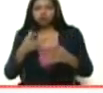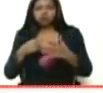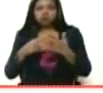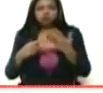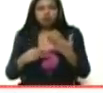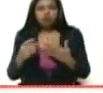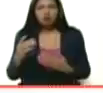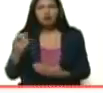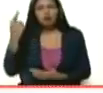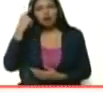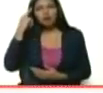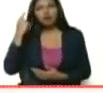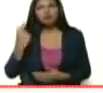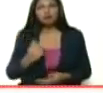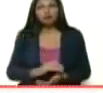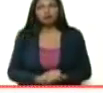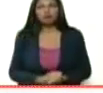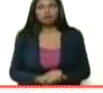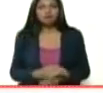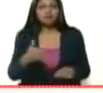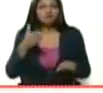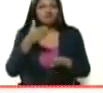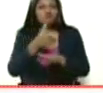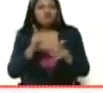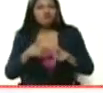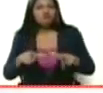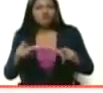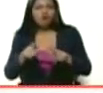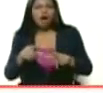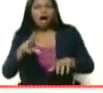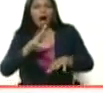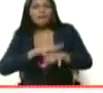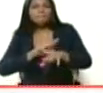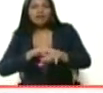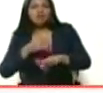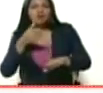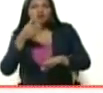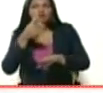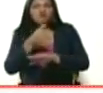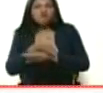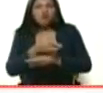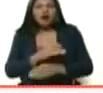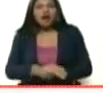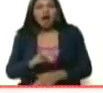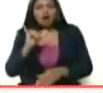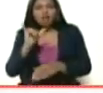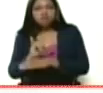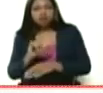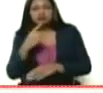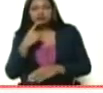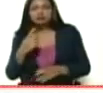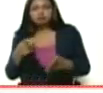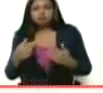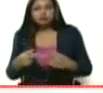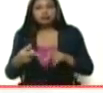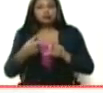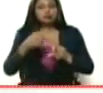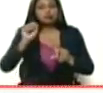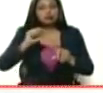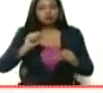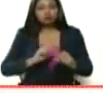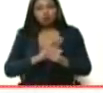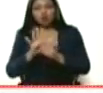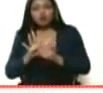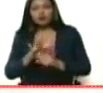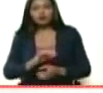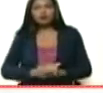de cabeza. Acudió a un CDI en Araya, donde se le ingresa y da positivo también